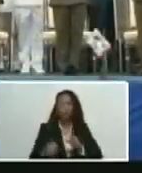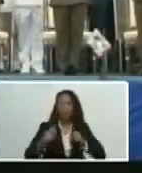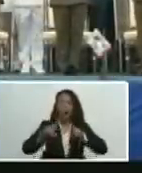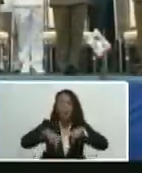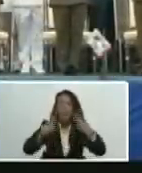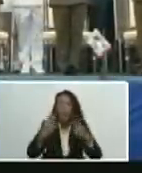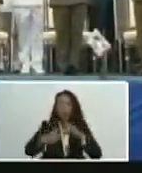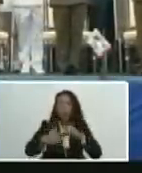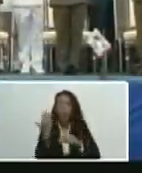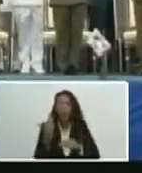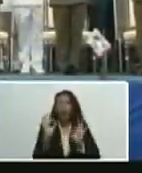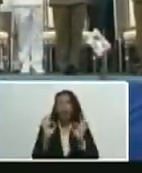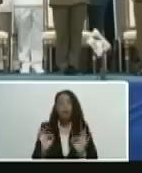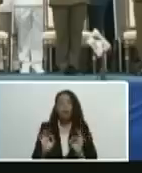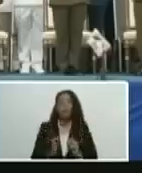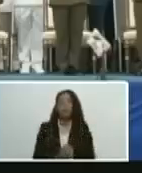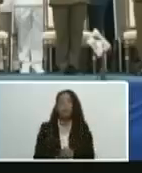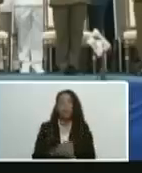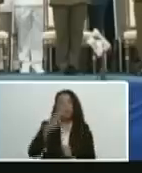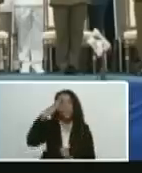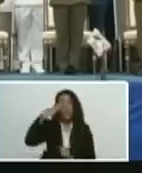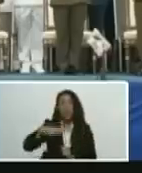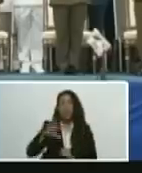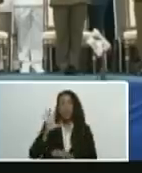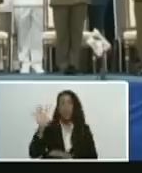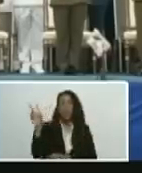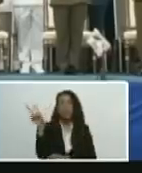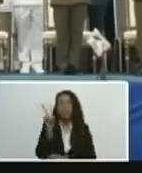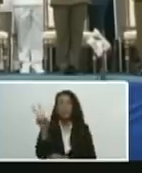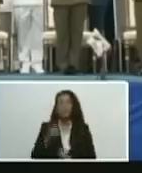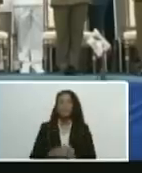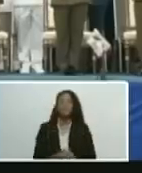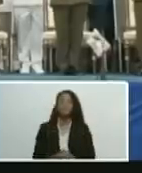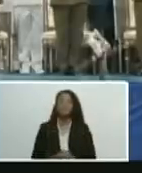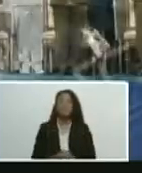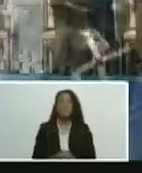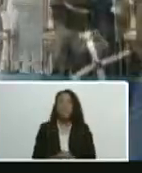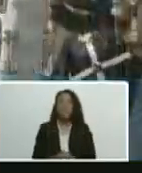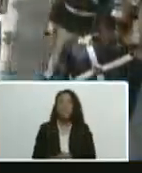de lo afirmativo venezolano, militares de la patria.